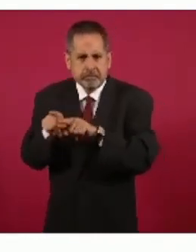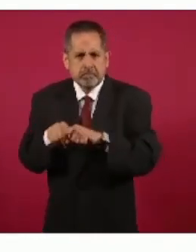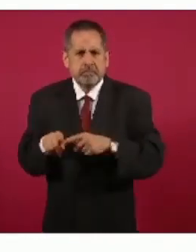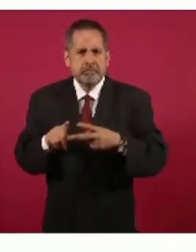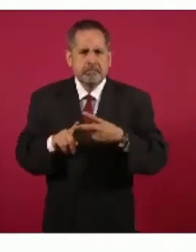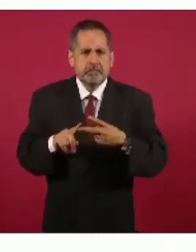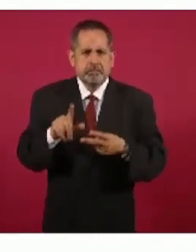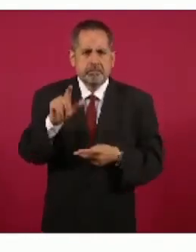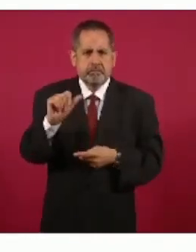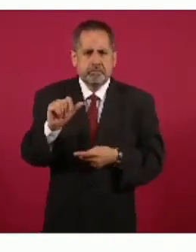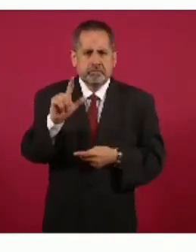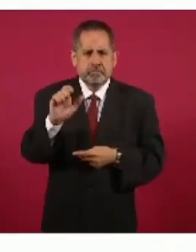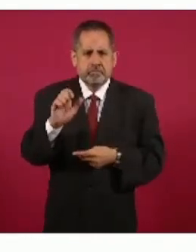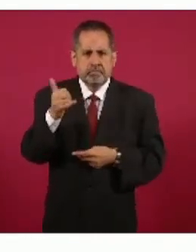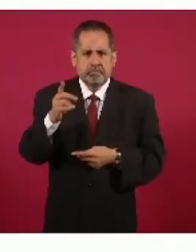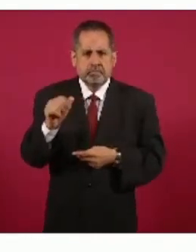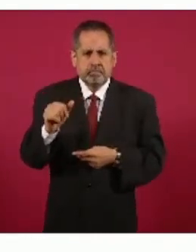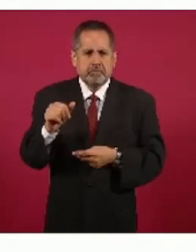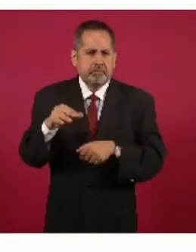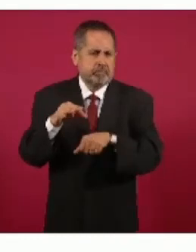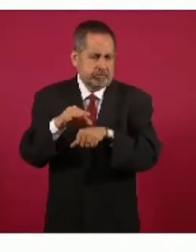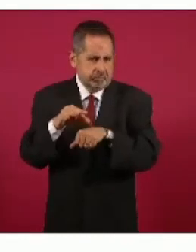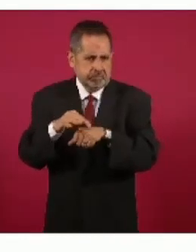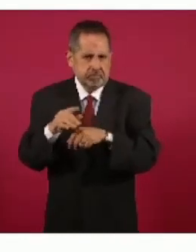Aleida, la doctora